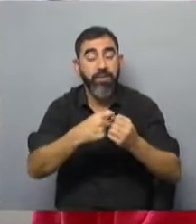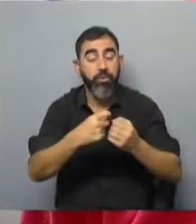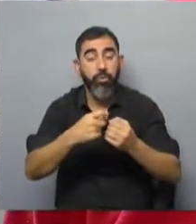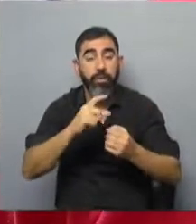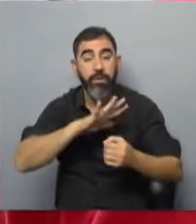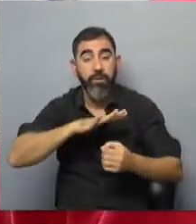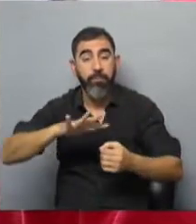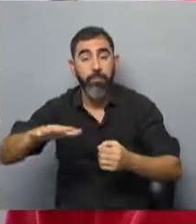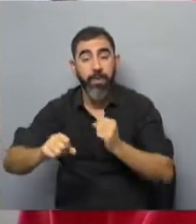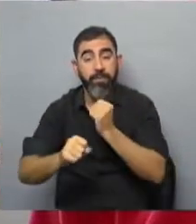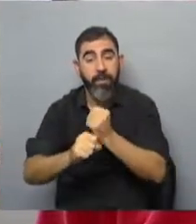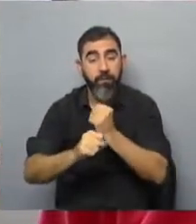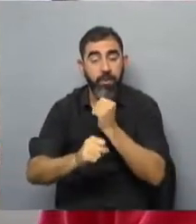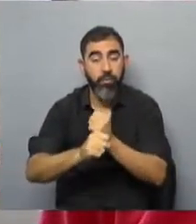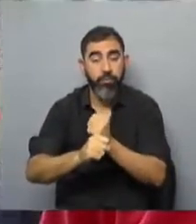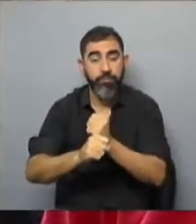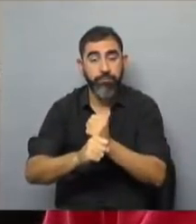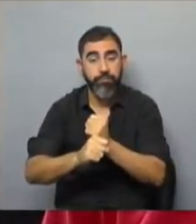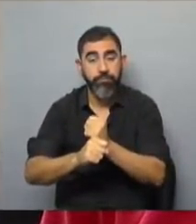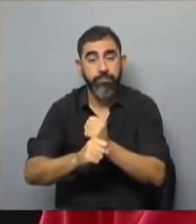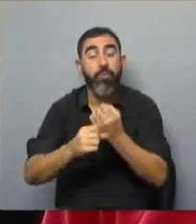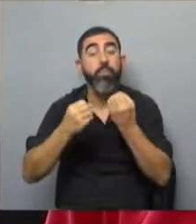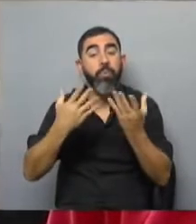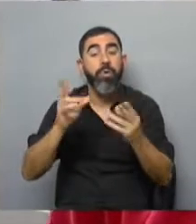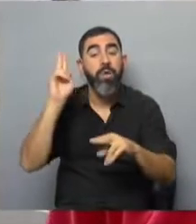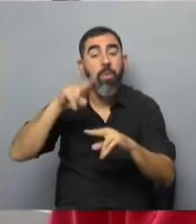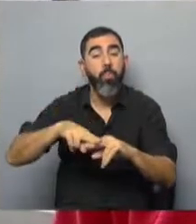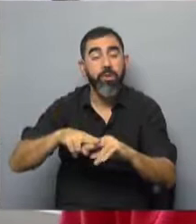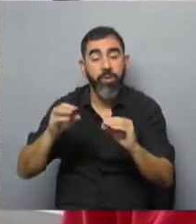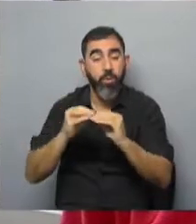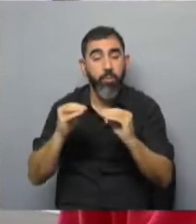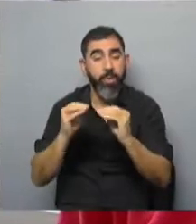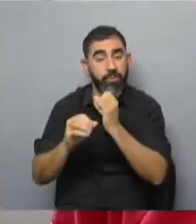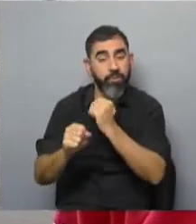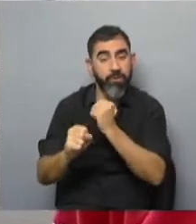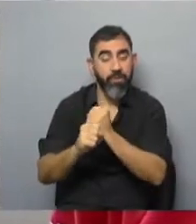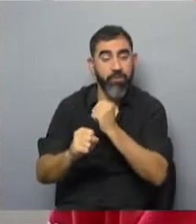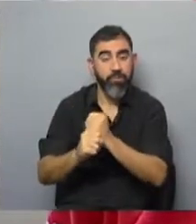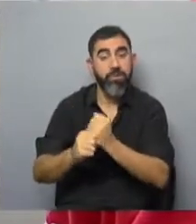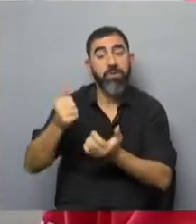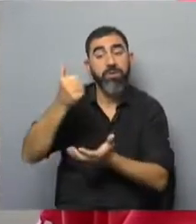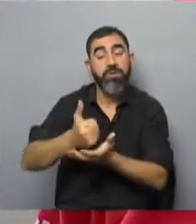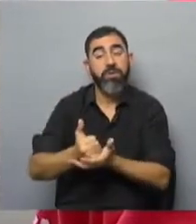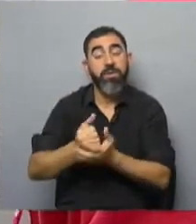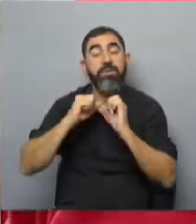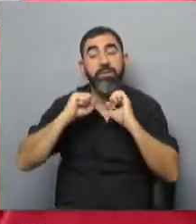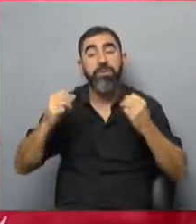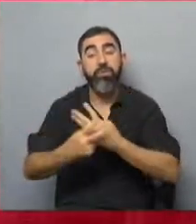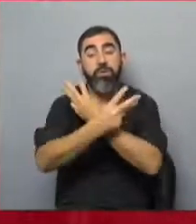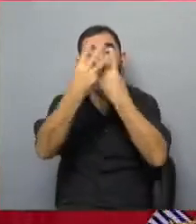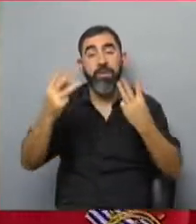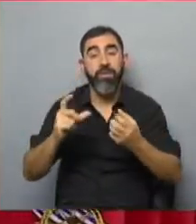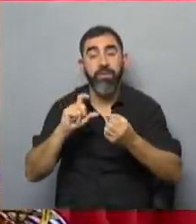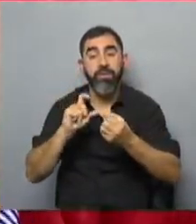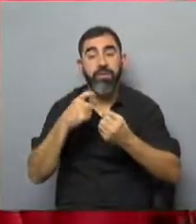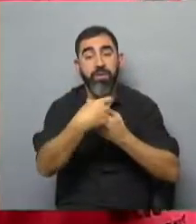Nacional de los Trabajadores del Mar y Afines, bueno, como consecuencia del fallecimiento de este trabajador. Estamos justamente con Mauro Rivero, secretario general del